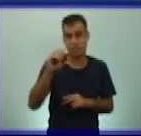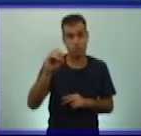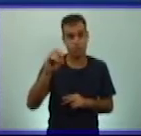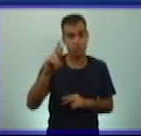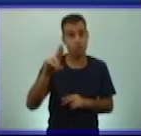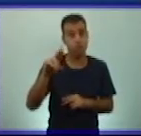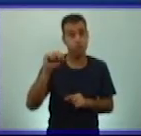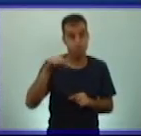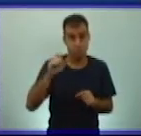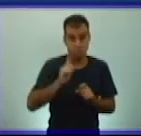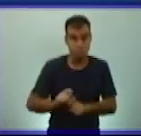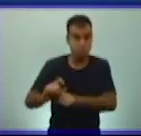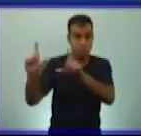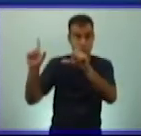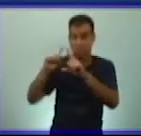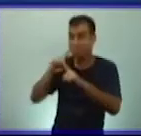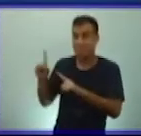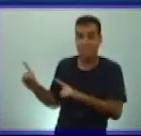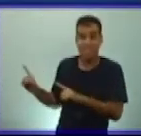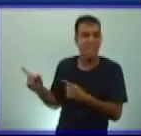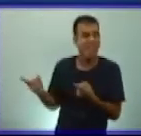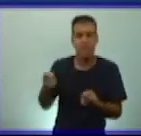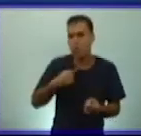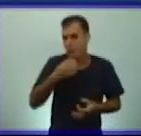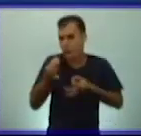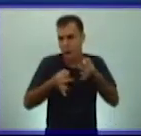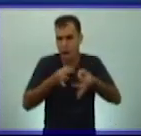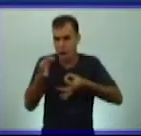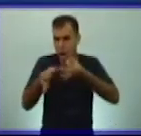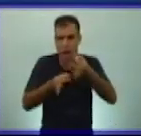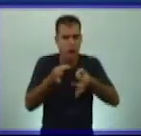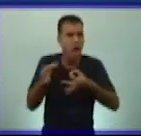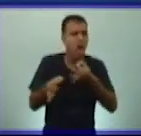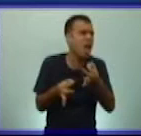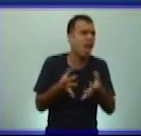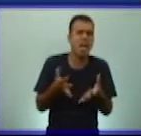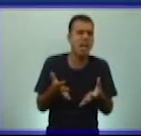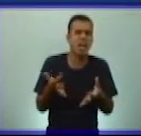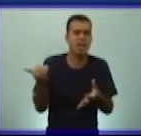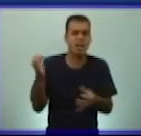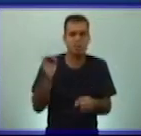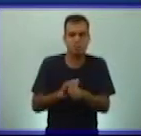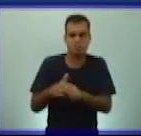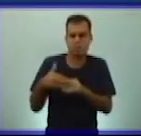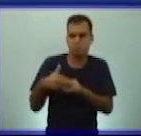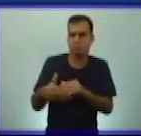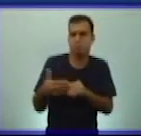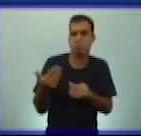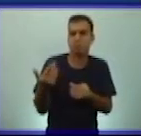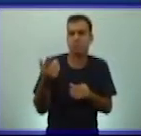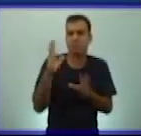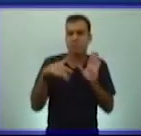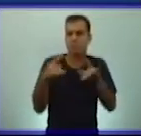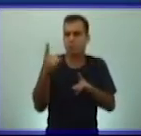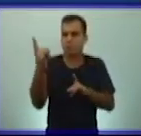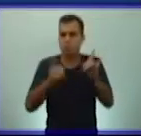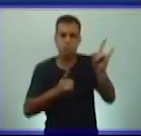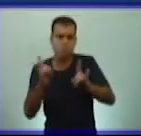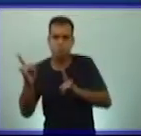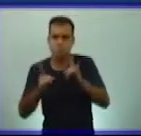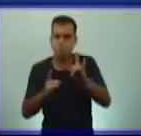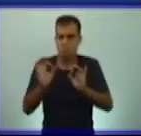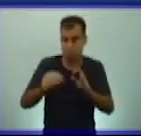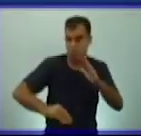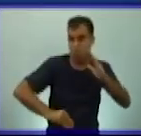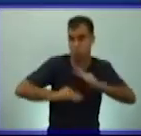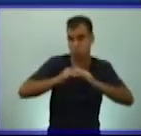diapositiva yo le estaría comentando a partir de las señales de carga que ya